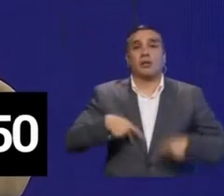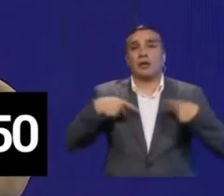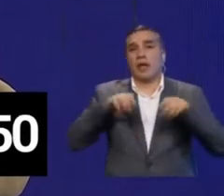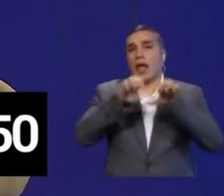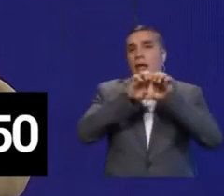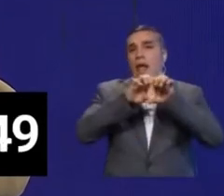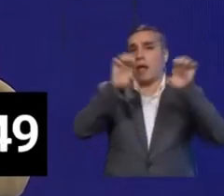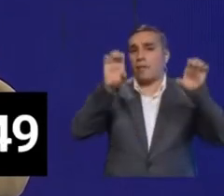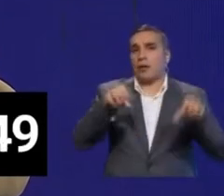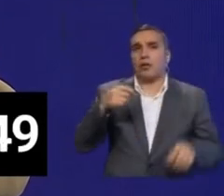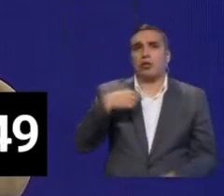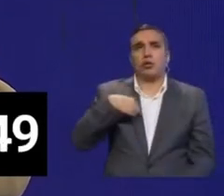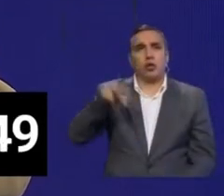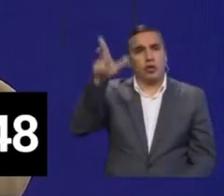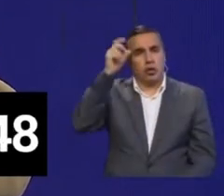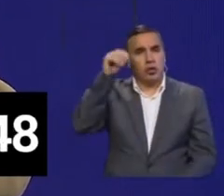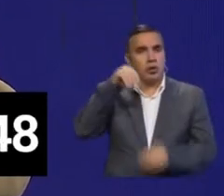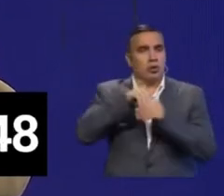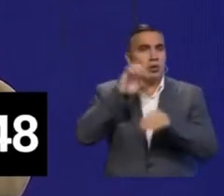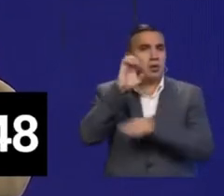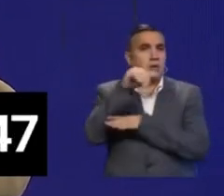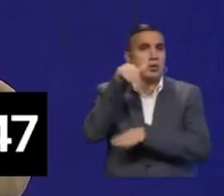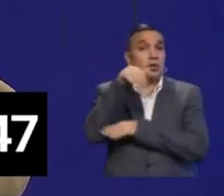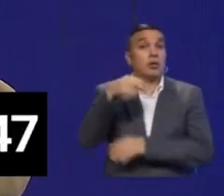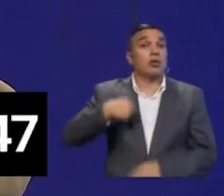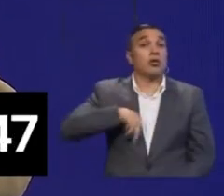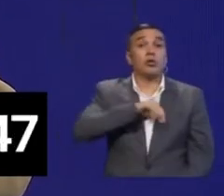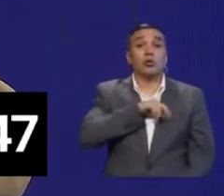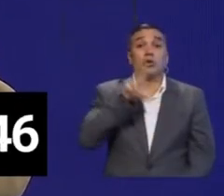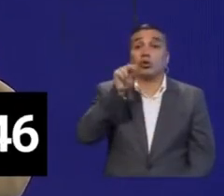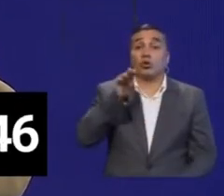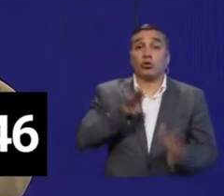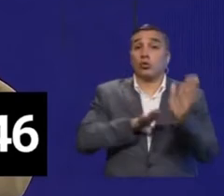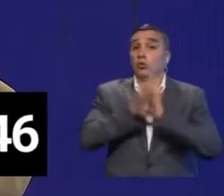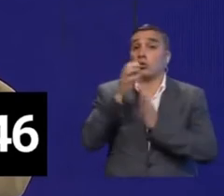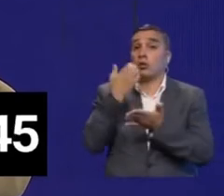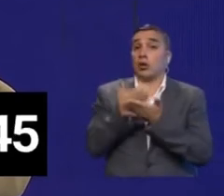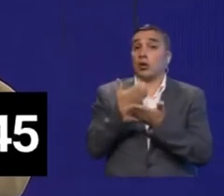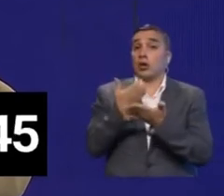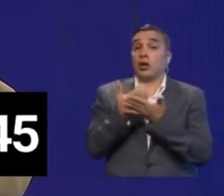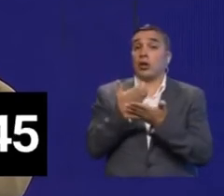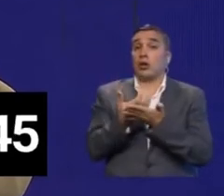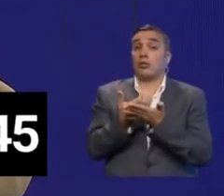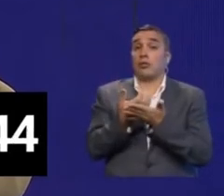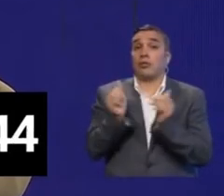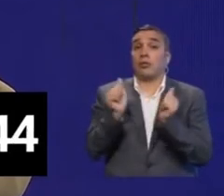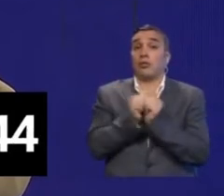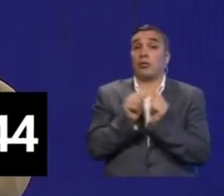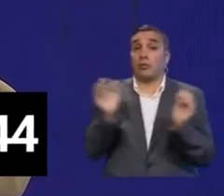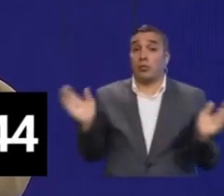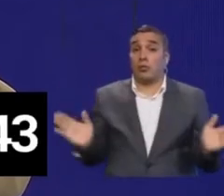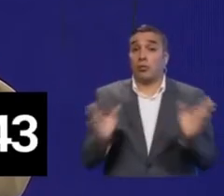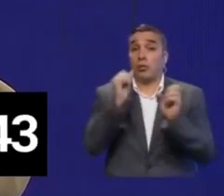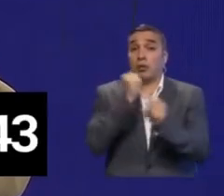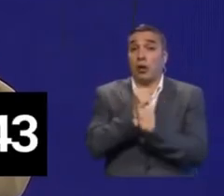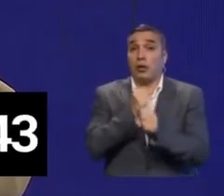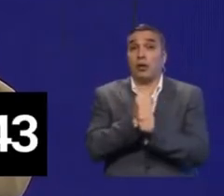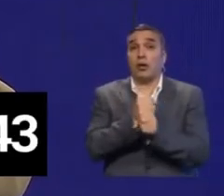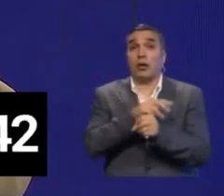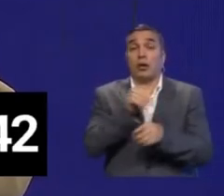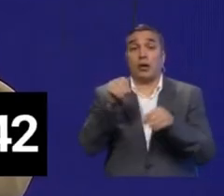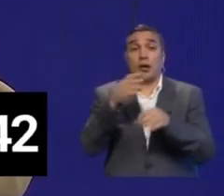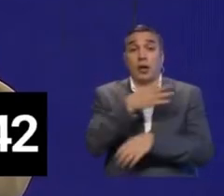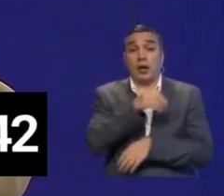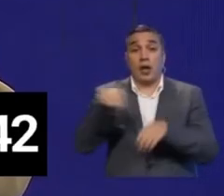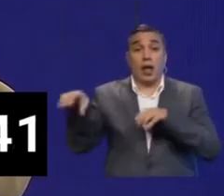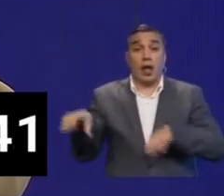empresarial. Yo creo que el Ecuador, si nosotros no reactivamos la economía a través del empleo y de las actividades